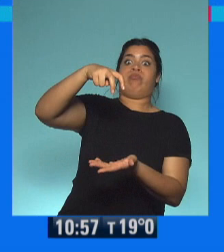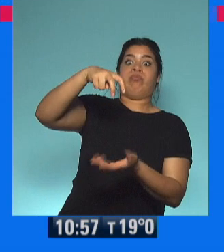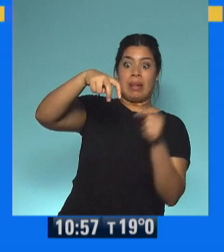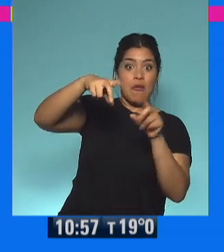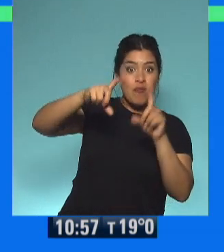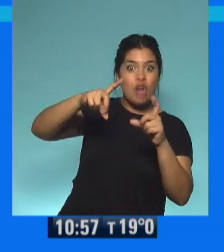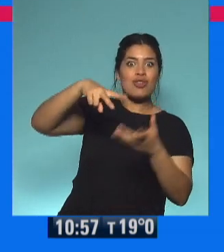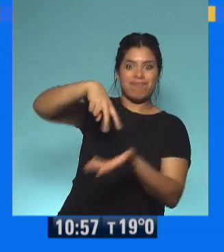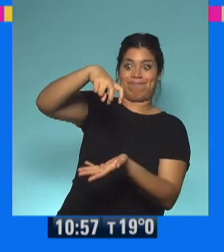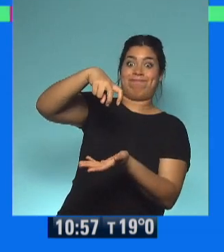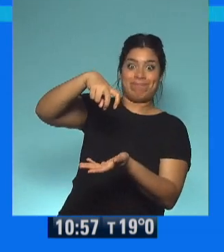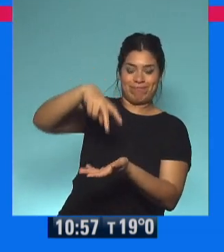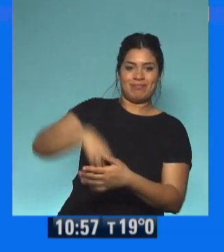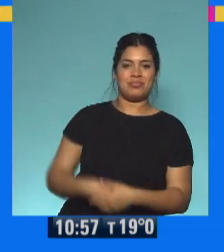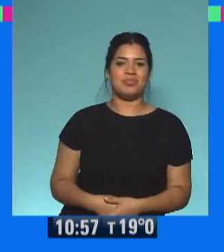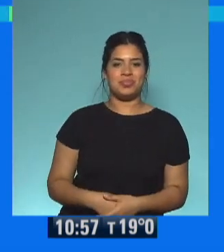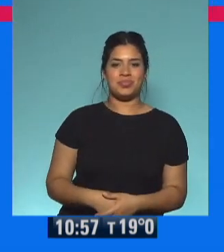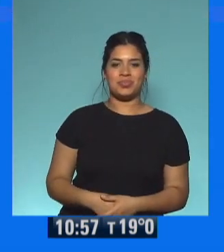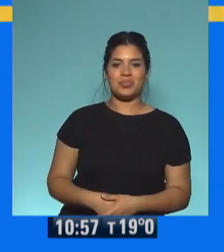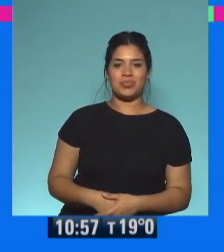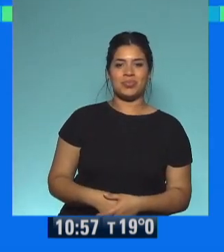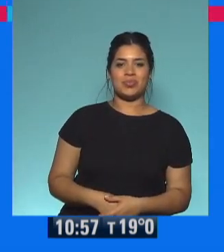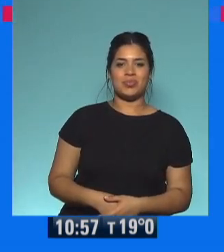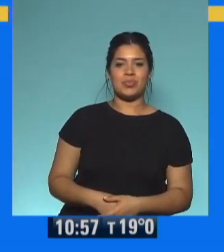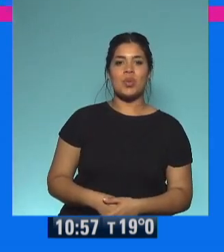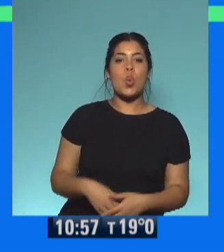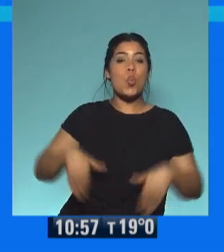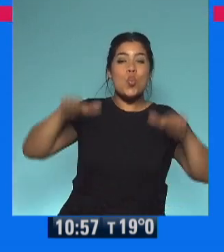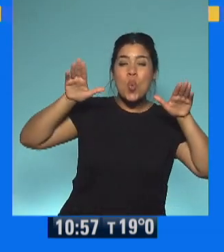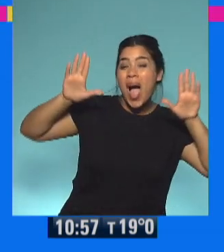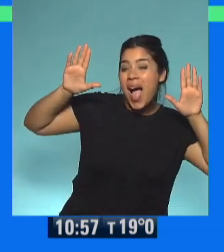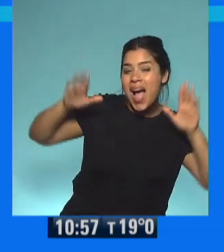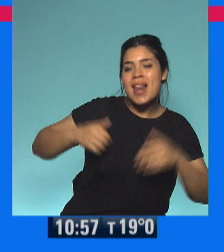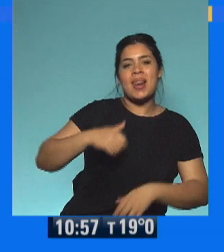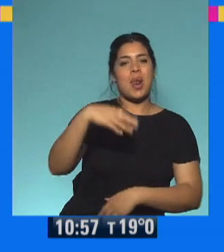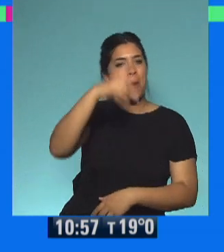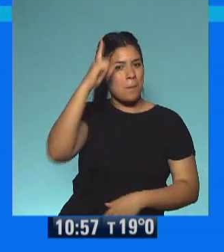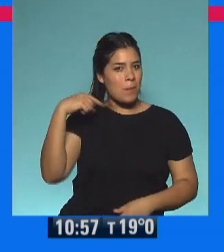Claro, qué vida. No nos dimos cuenta. Dice, volando con Maga, Emi y la señora Nuria aterrizando.